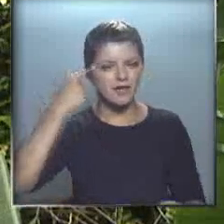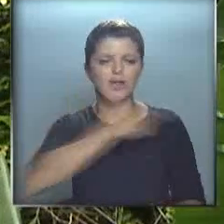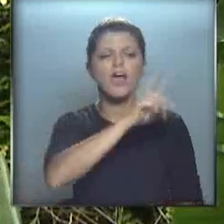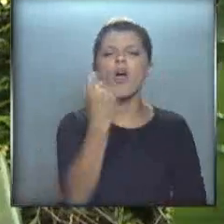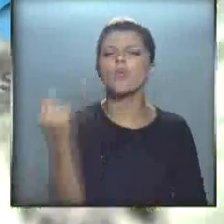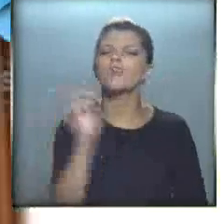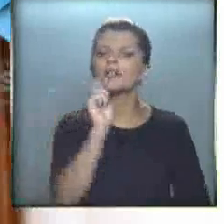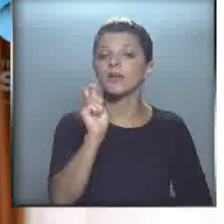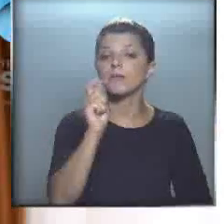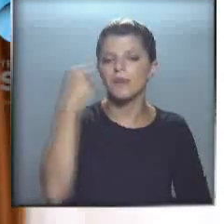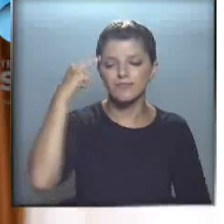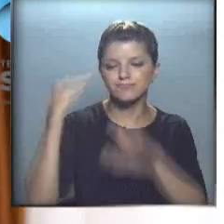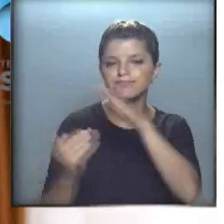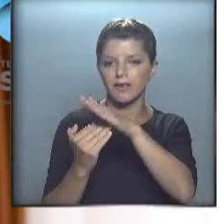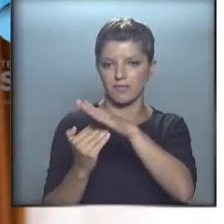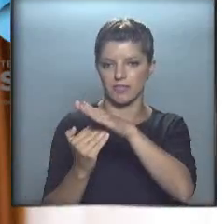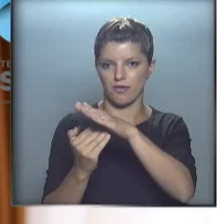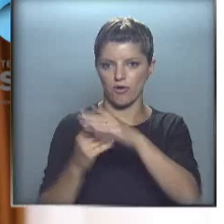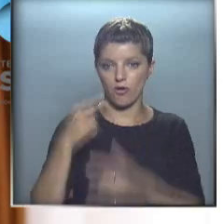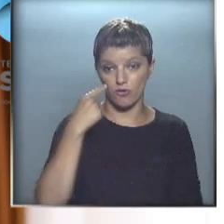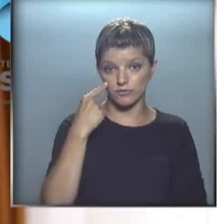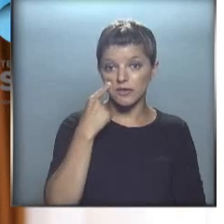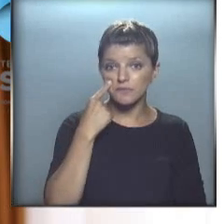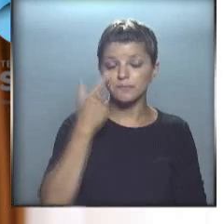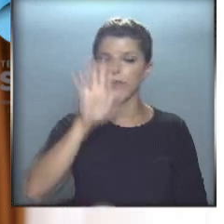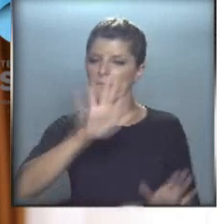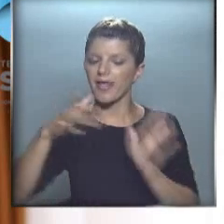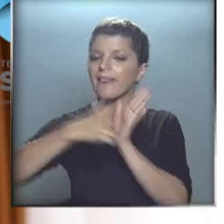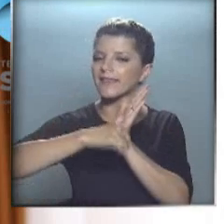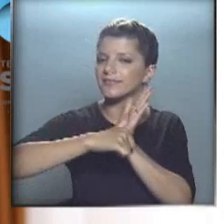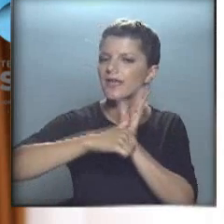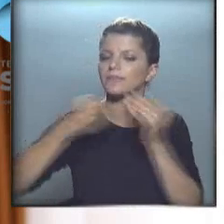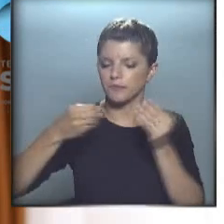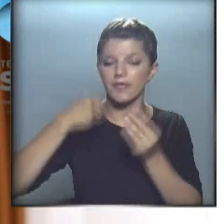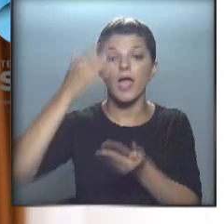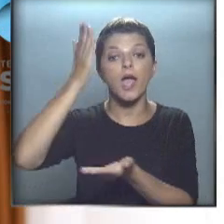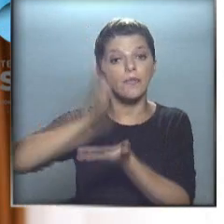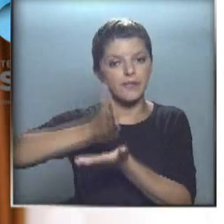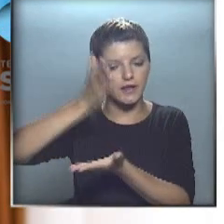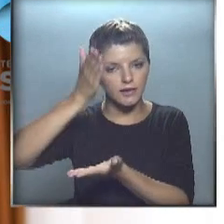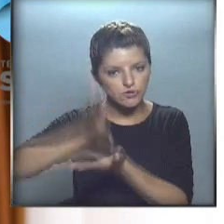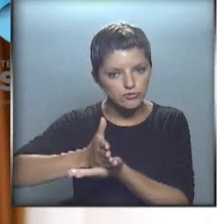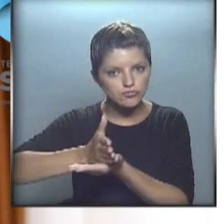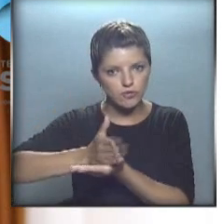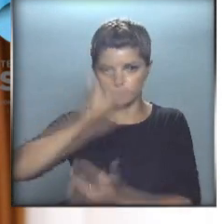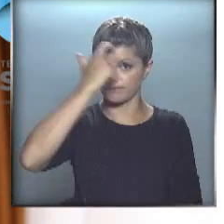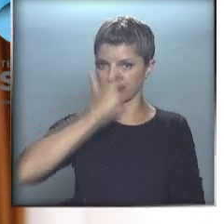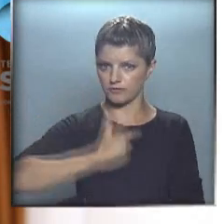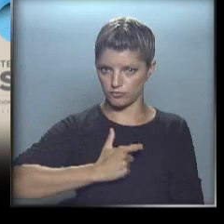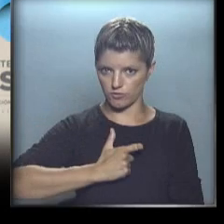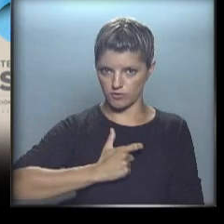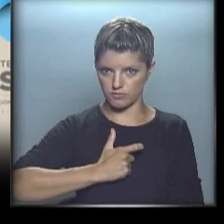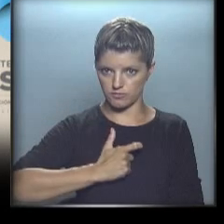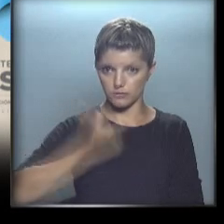para saber hasta dónde vamos. La identidad, vamos a arrancar diciendo que es un derecho, es un derecho humano reconocido,